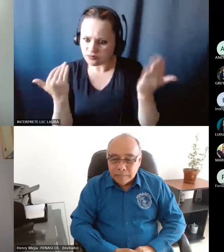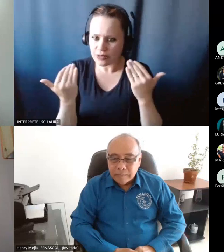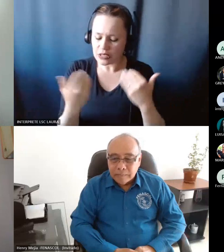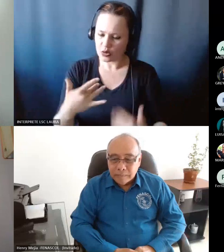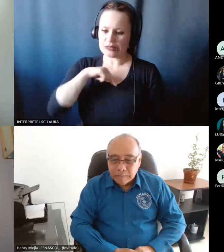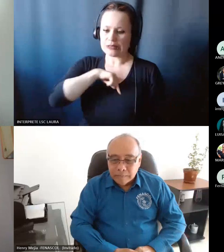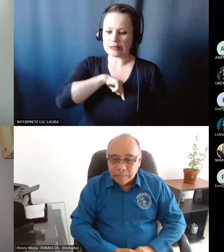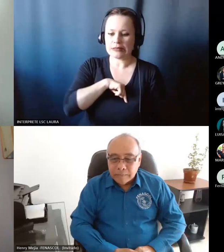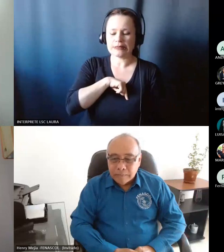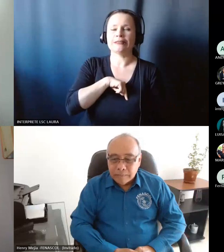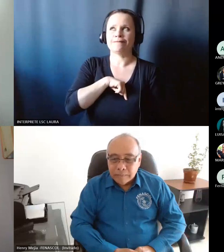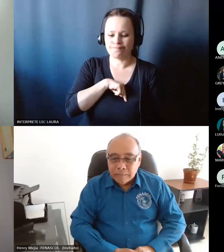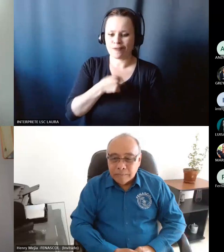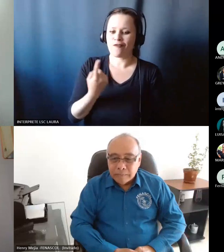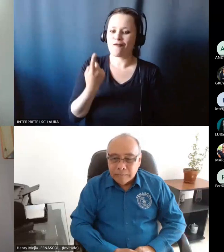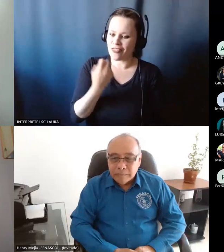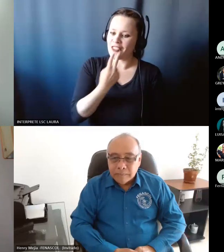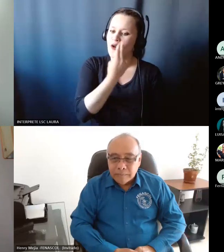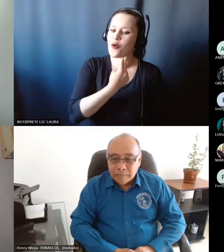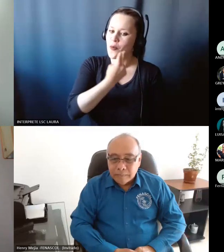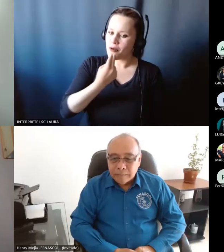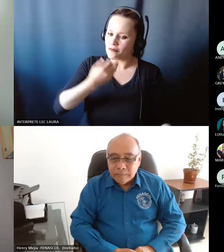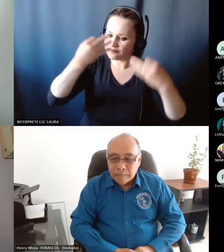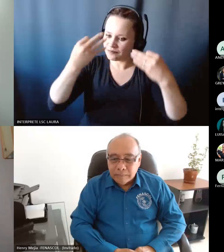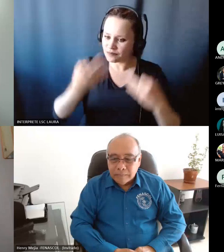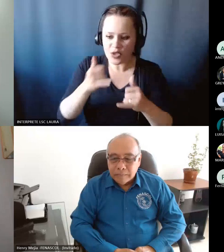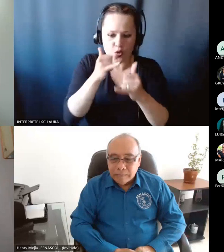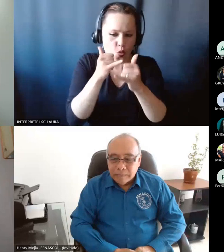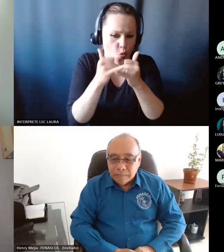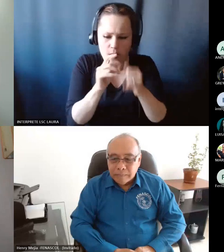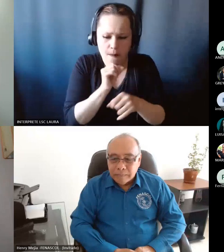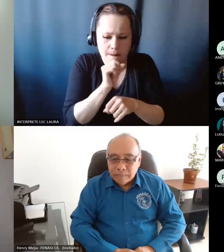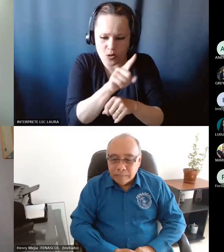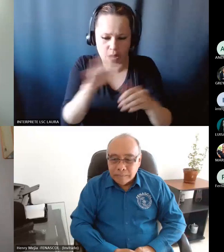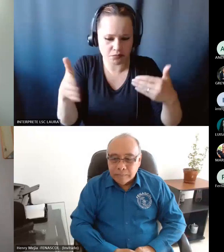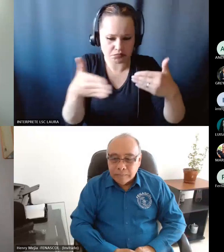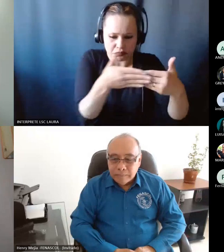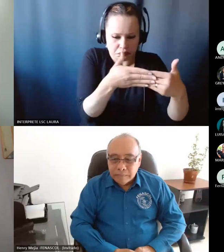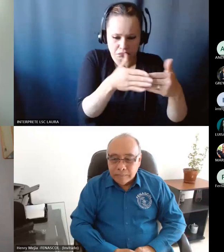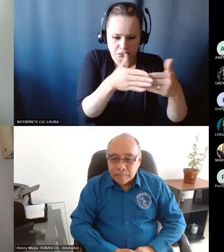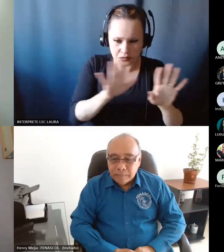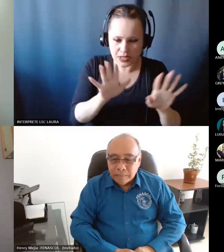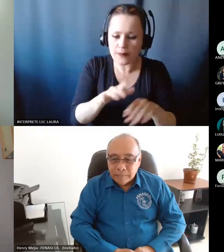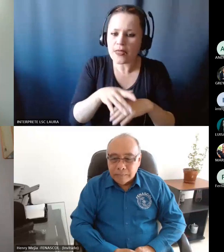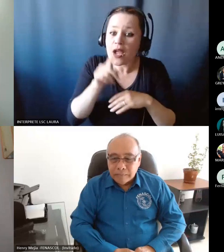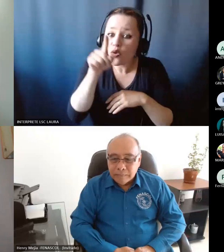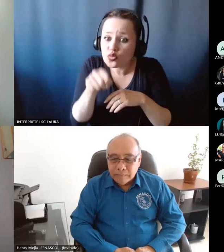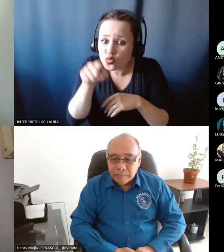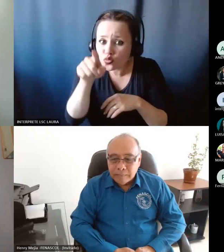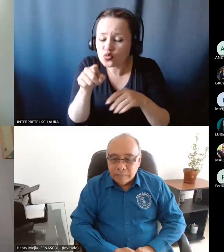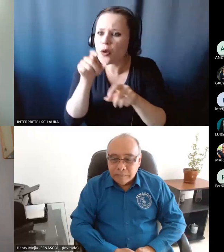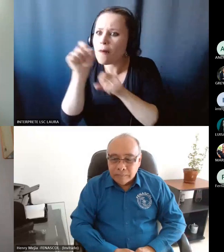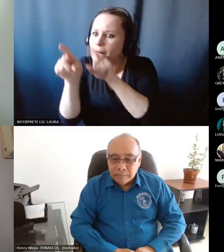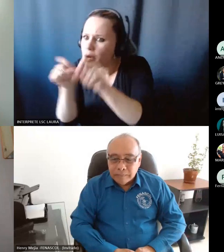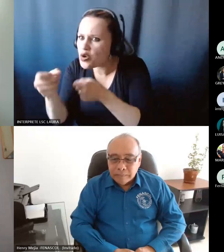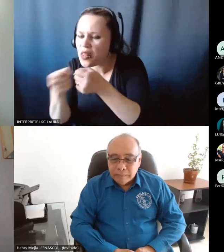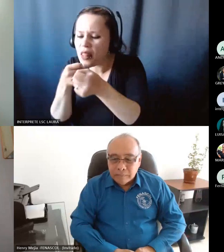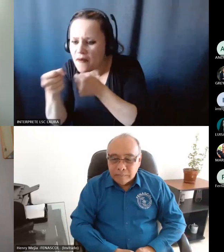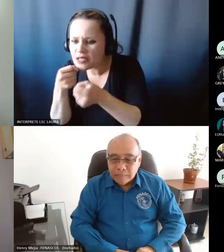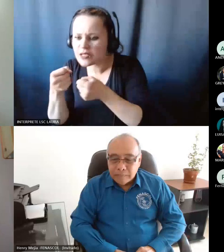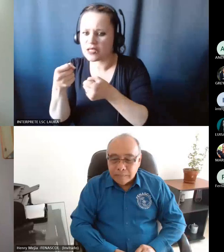adicional y mi última pregunta para cerrar el espacio va frente a eso a estos periodistas directores de medios